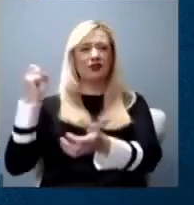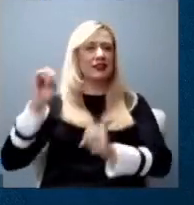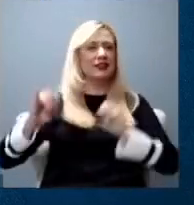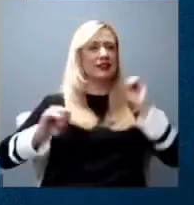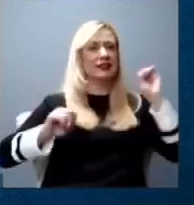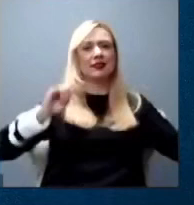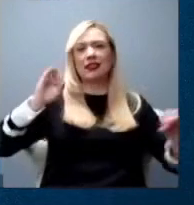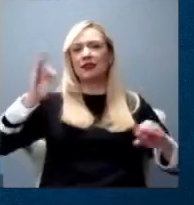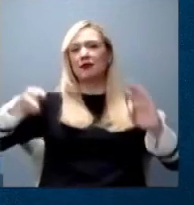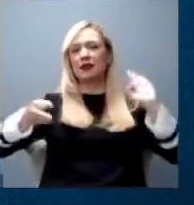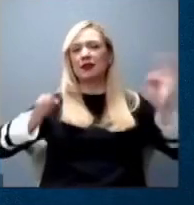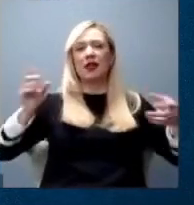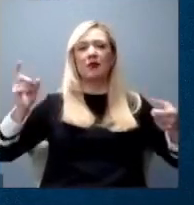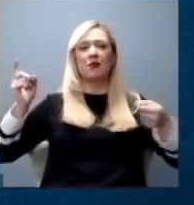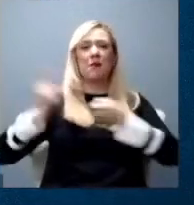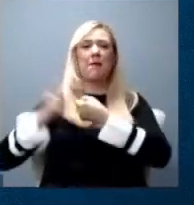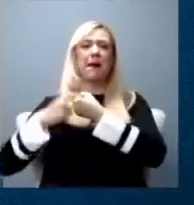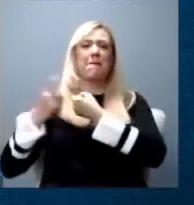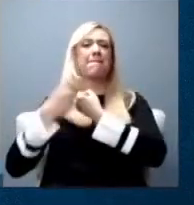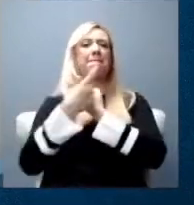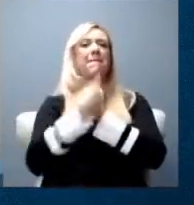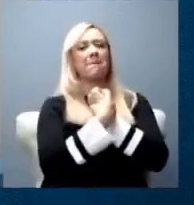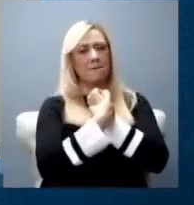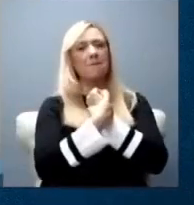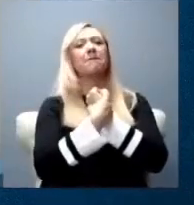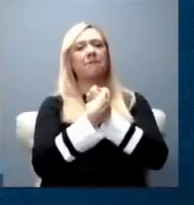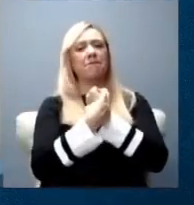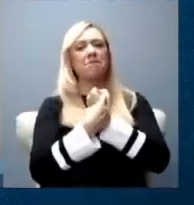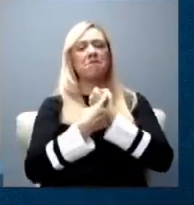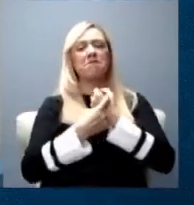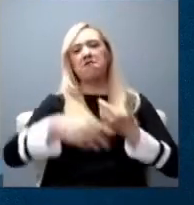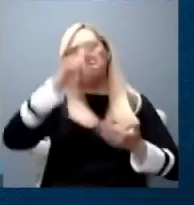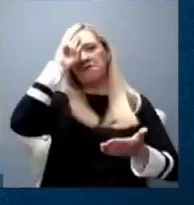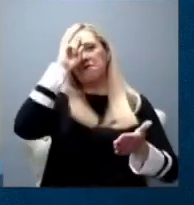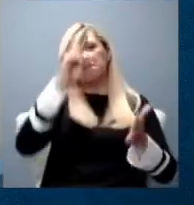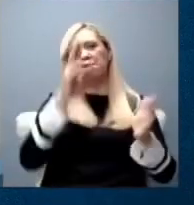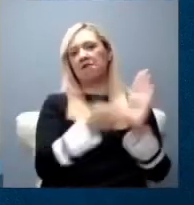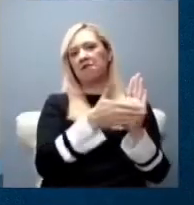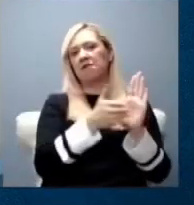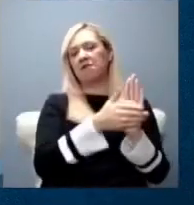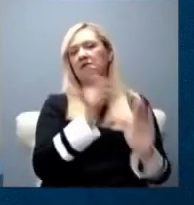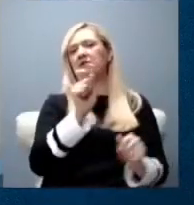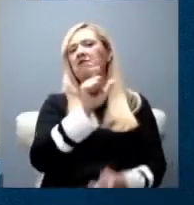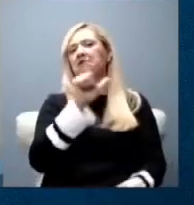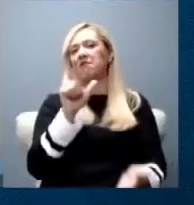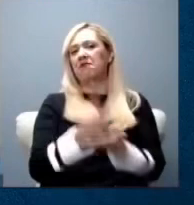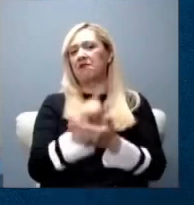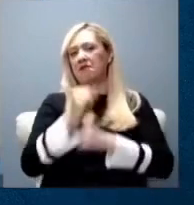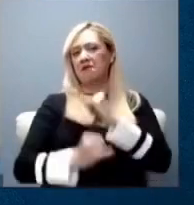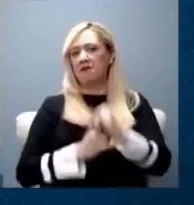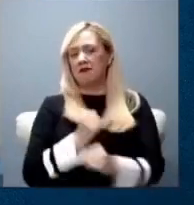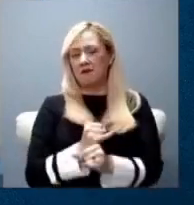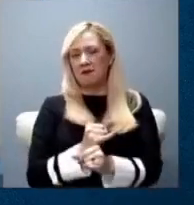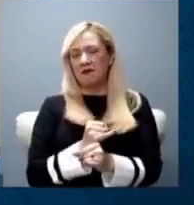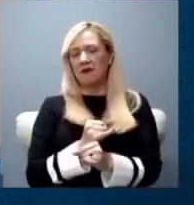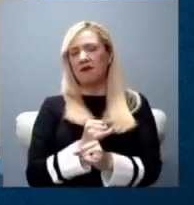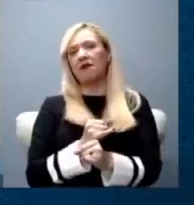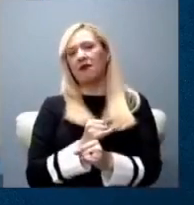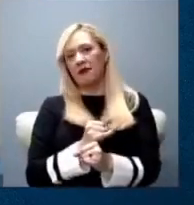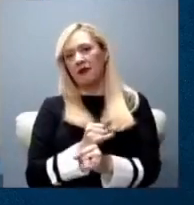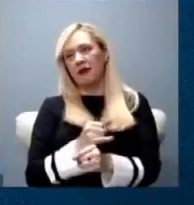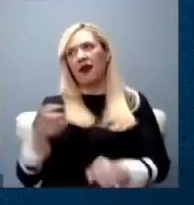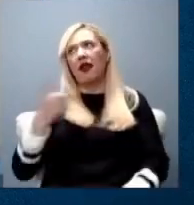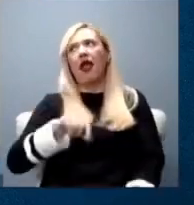forman parte de cada una de las regiones se adhirieron a ese instrumento internacional, bueno, tienen o